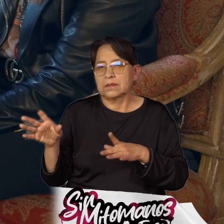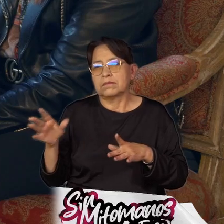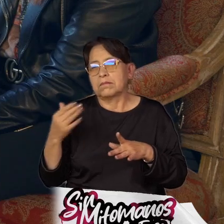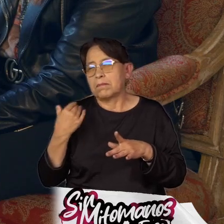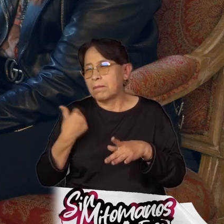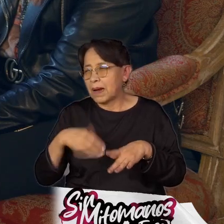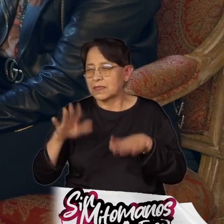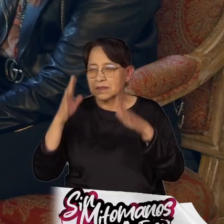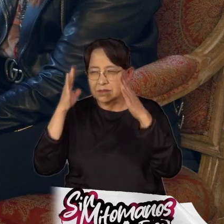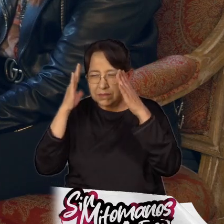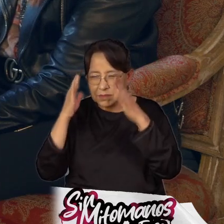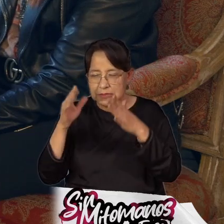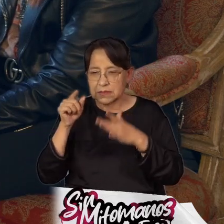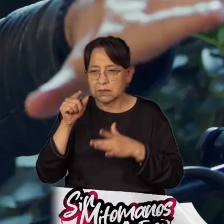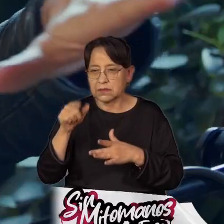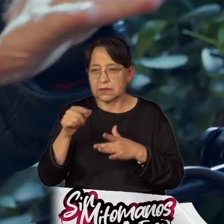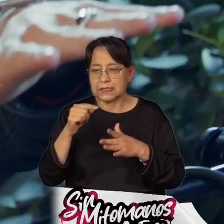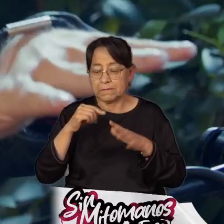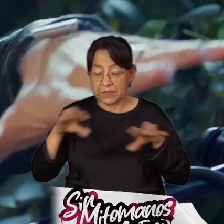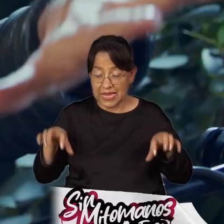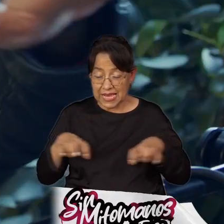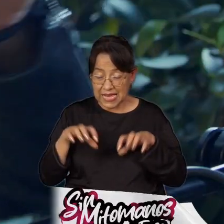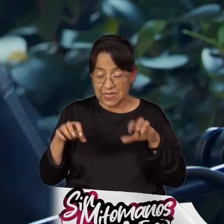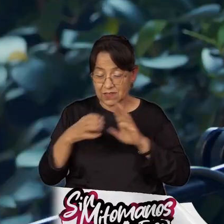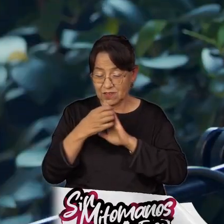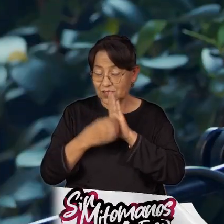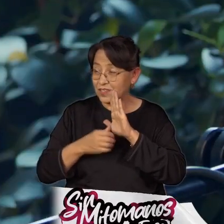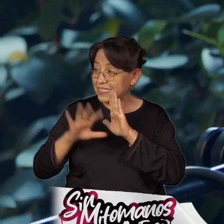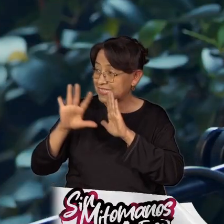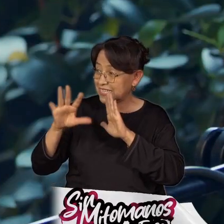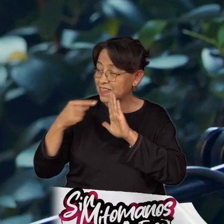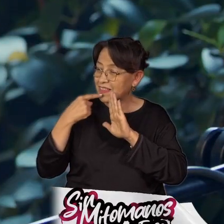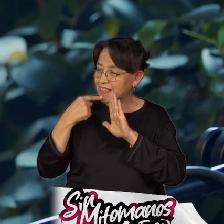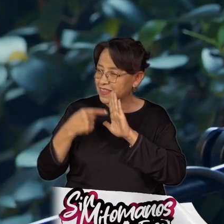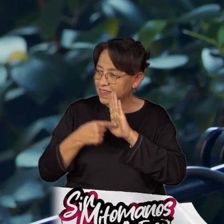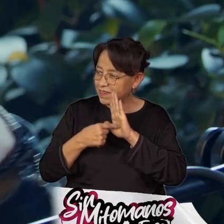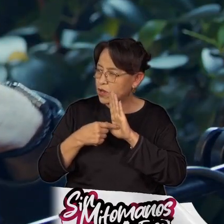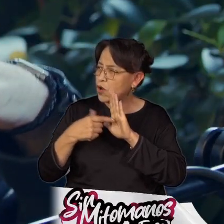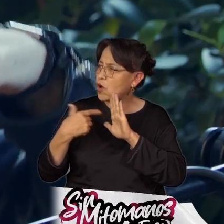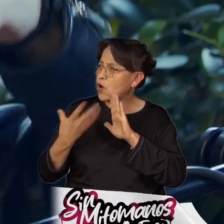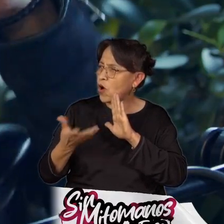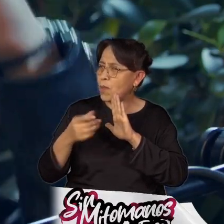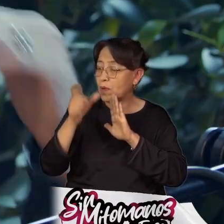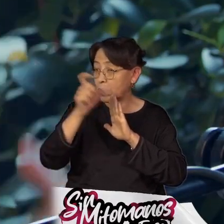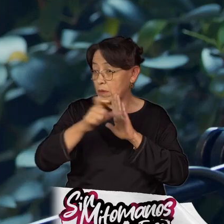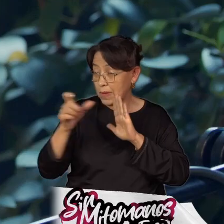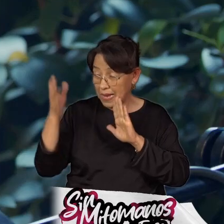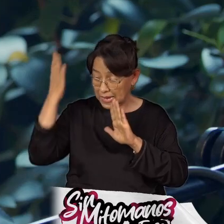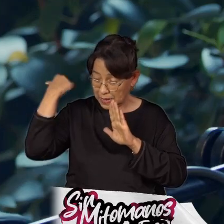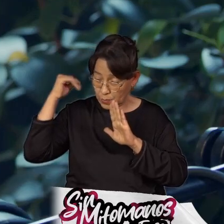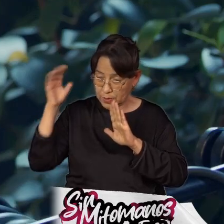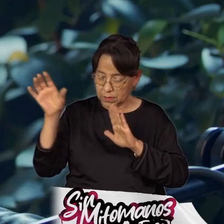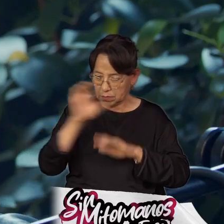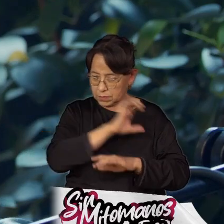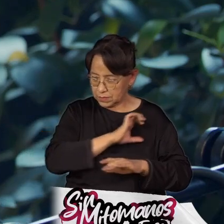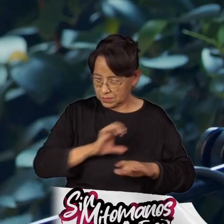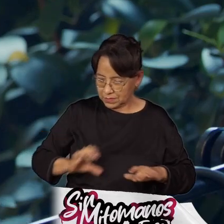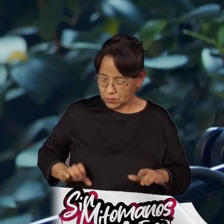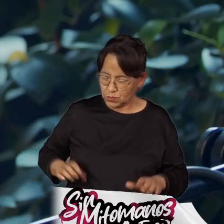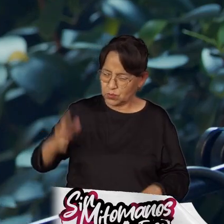que encaminándonos hacia ese mundo, Hechos 5 nos muestra esa realidad de cómo vendían todos los